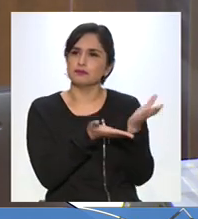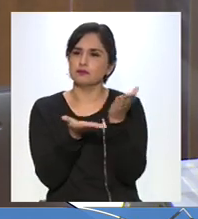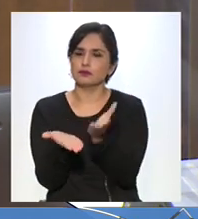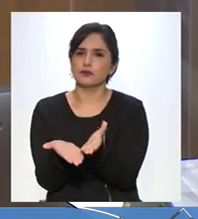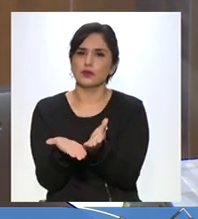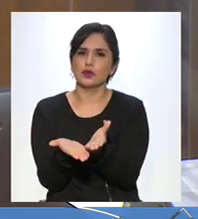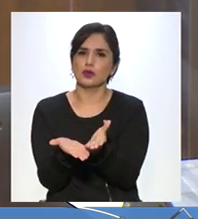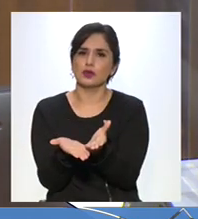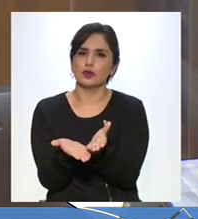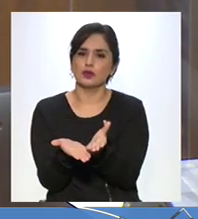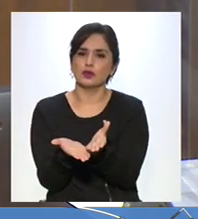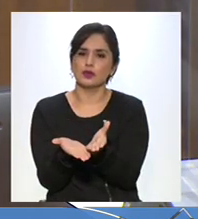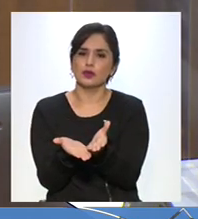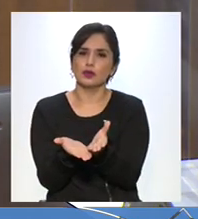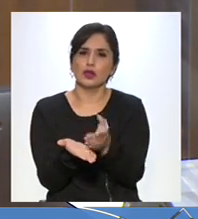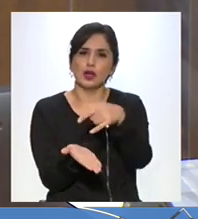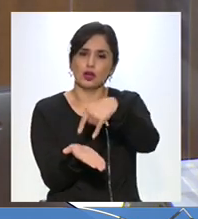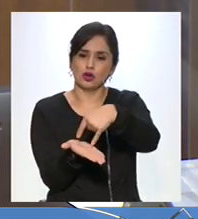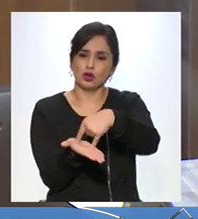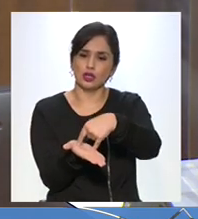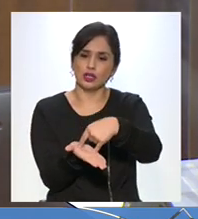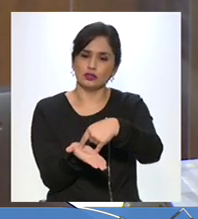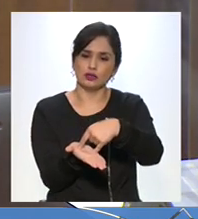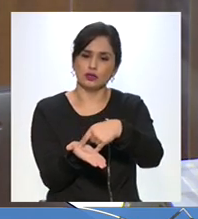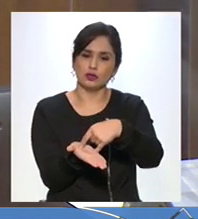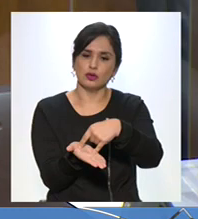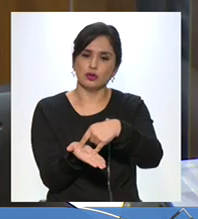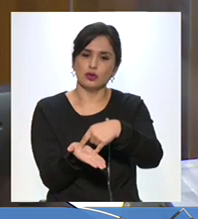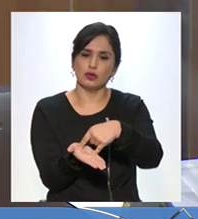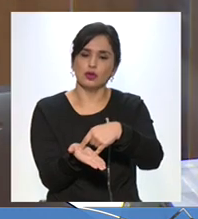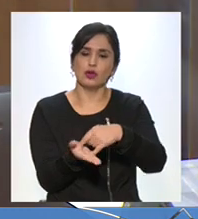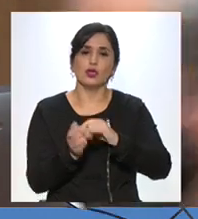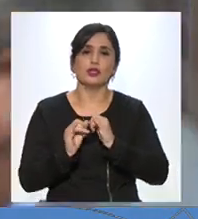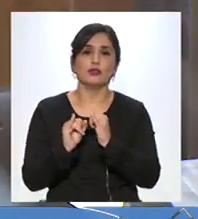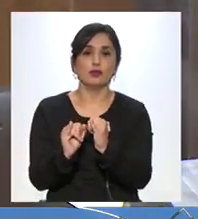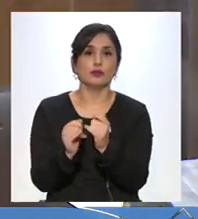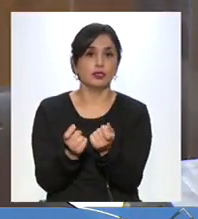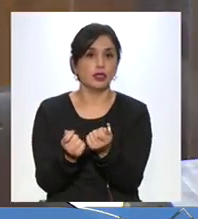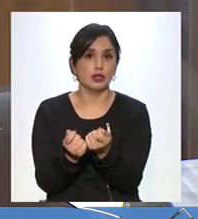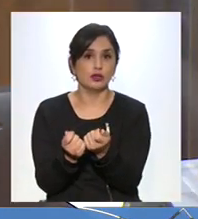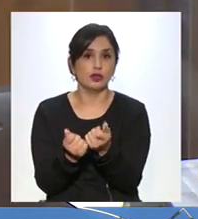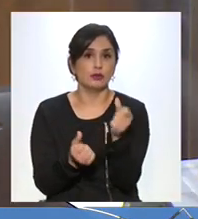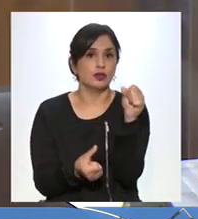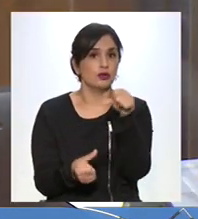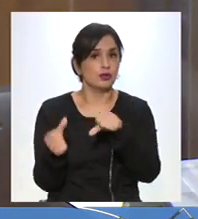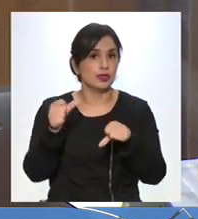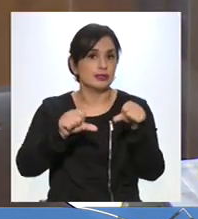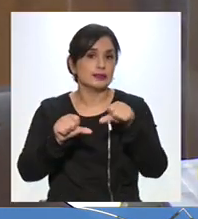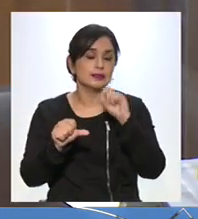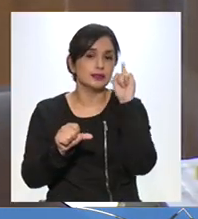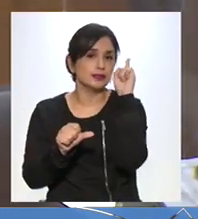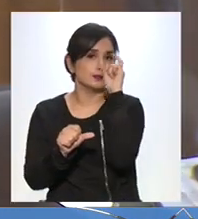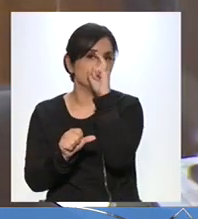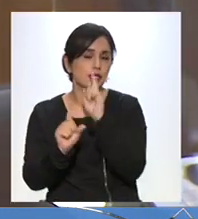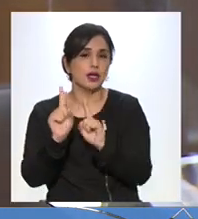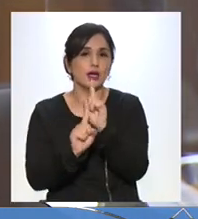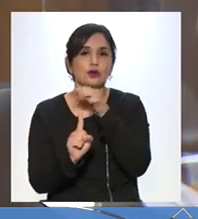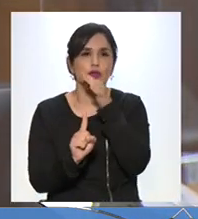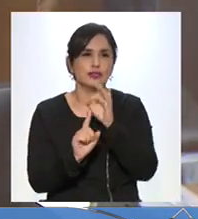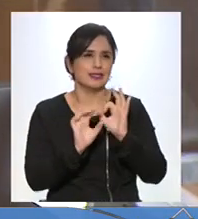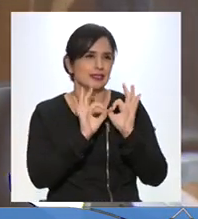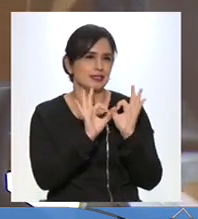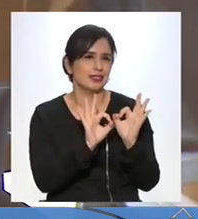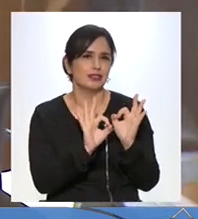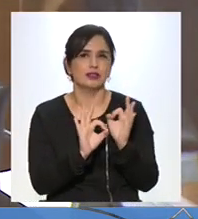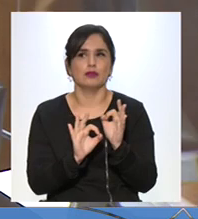en la mesa de este Congreso elementos sobre la economía, que es una ciencia compleja, algunos dicen que exacta, otros